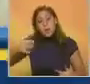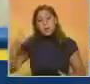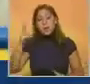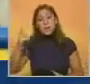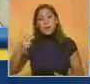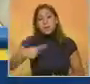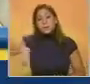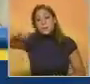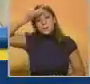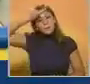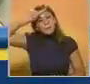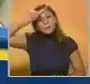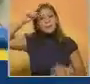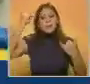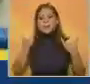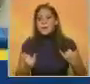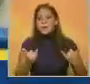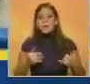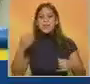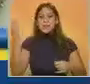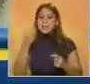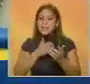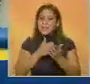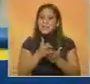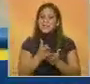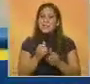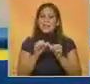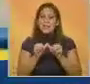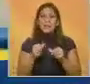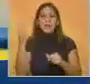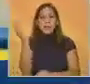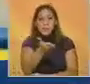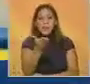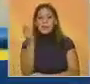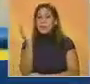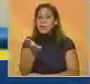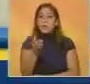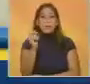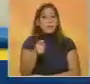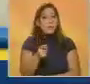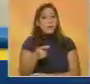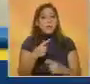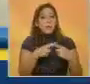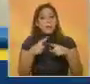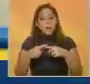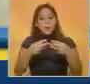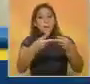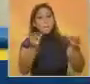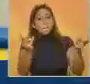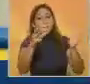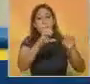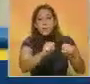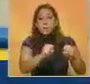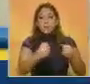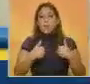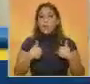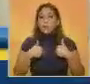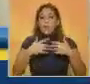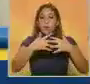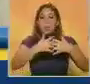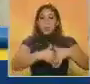sigan castigando a todos los sectores productivos expropiando fincas afectando industria